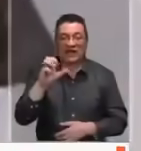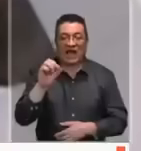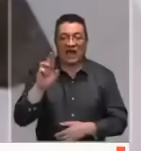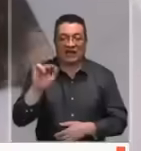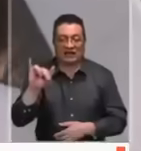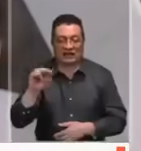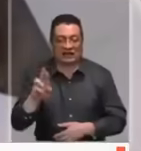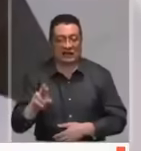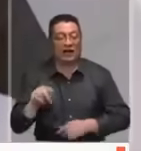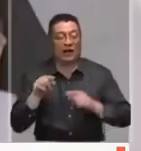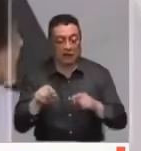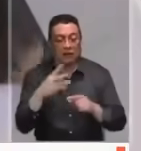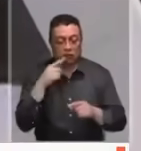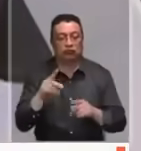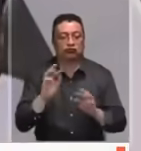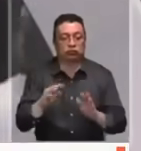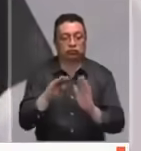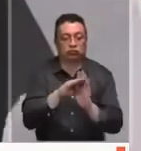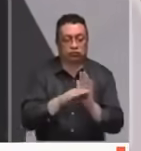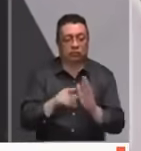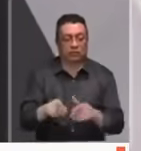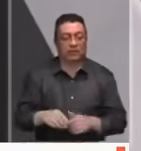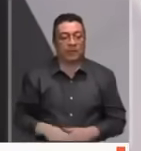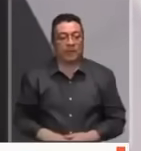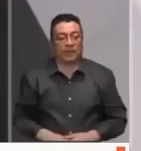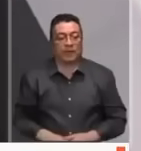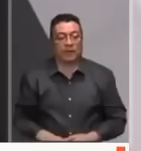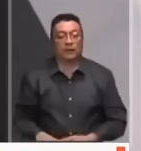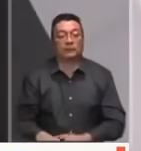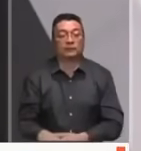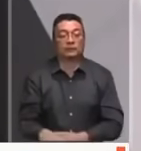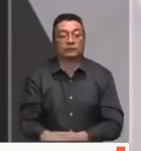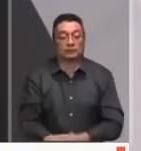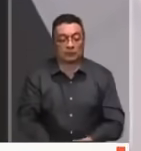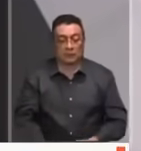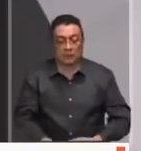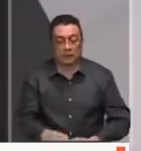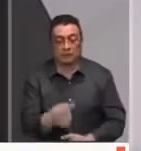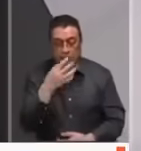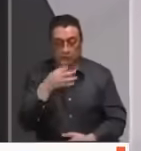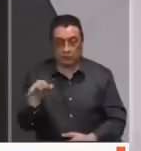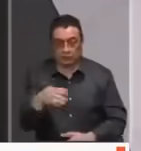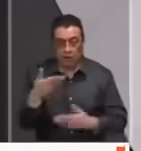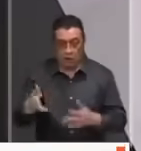todo este tipo de situación. Escuchemos. Escuchemos.